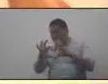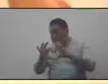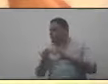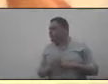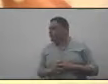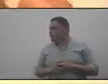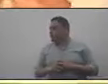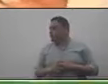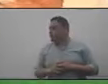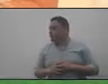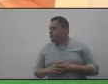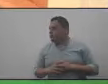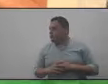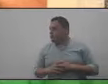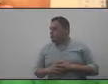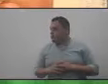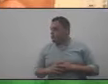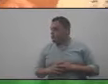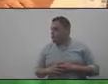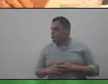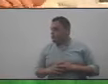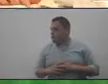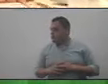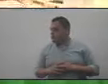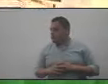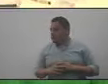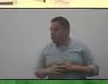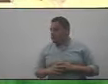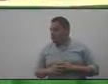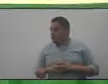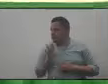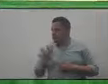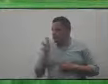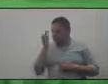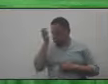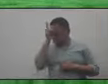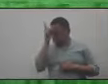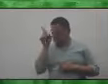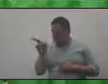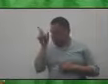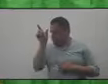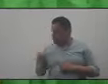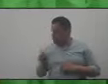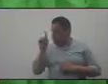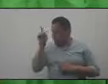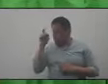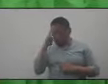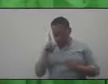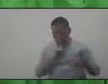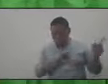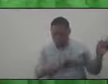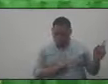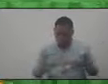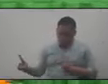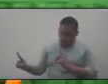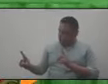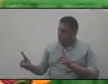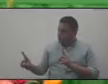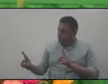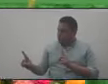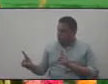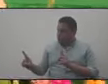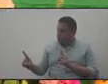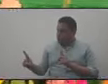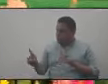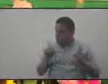es que usted lo dijo, cuando dijo la palabra entiende, no es que sea un gobernador que en el discurso dice… y que lo haya